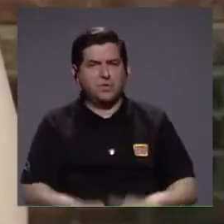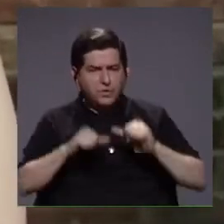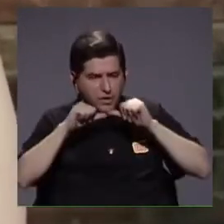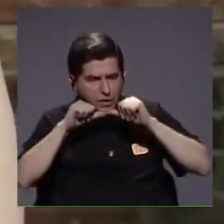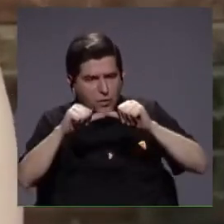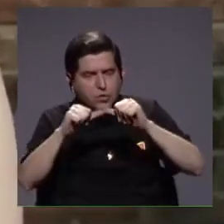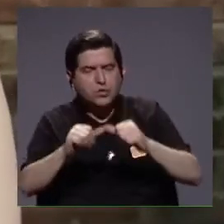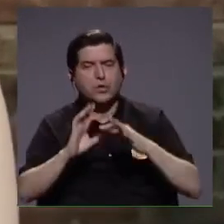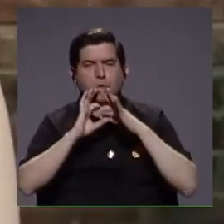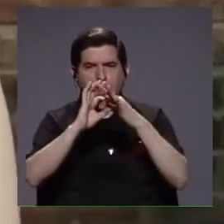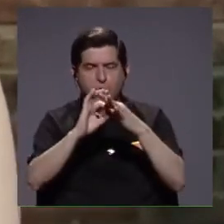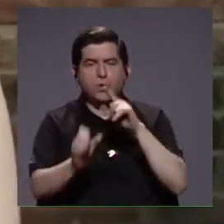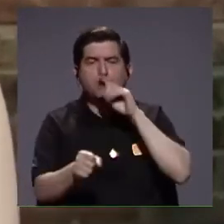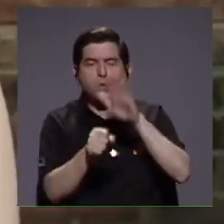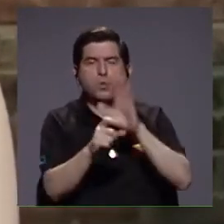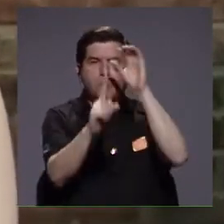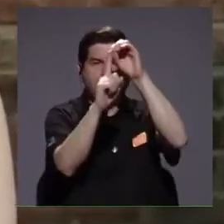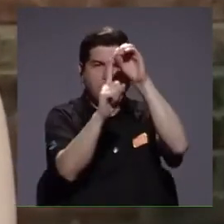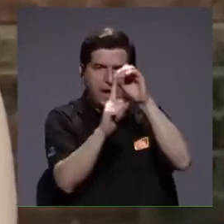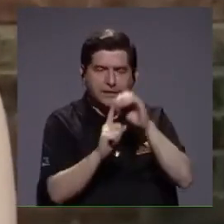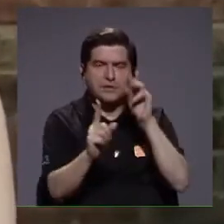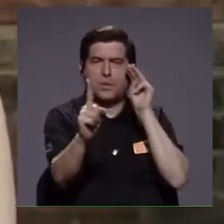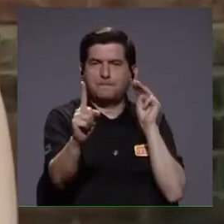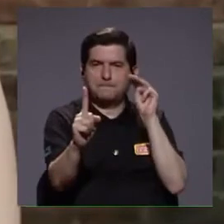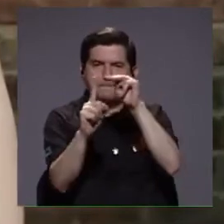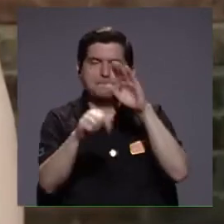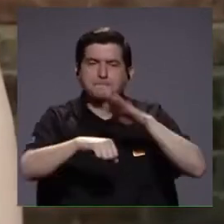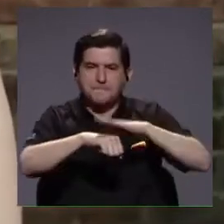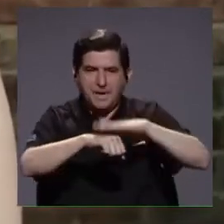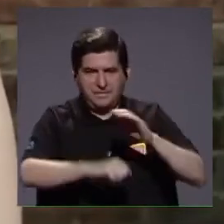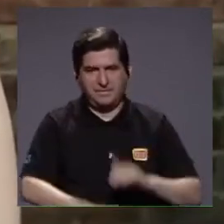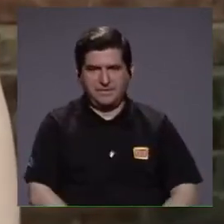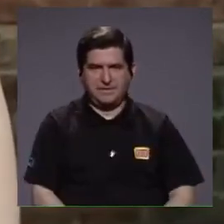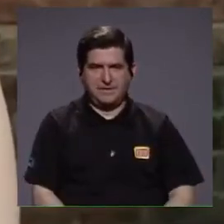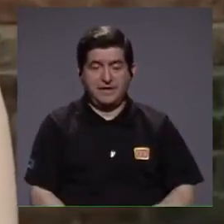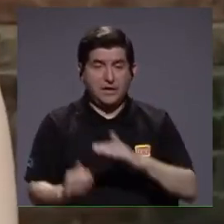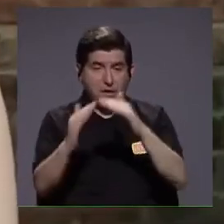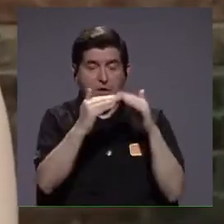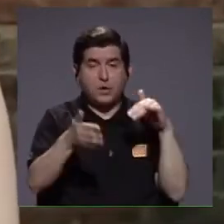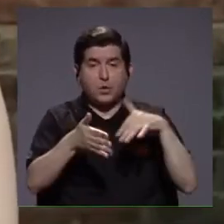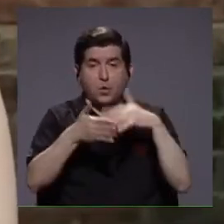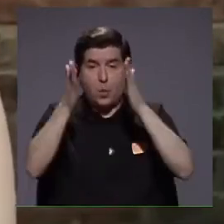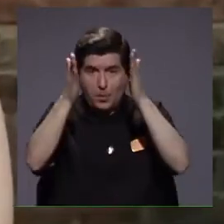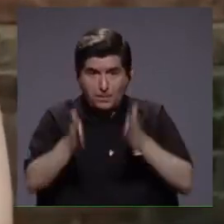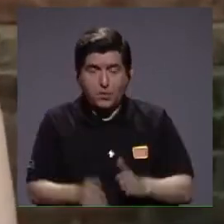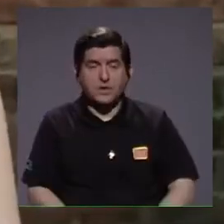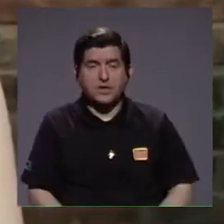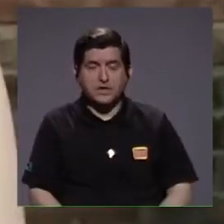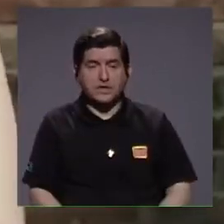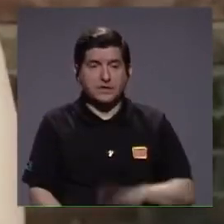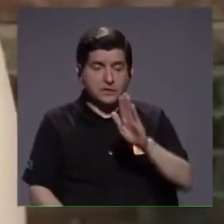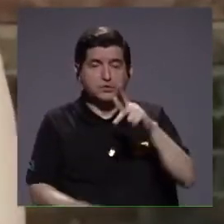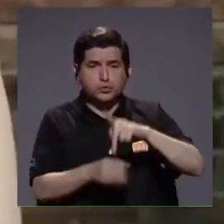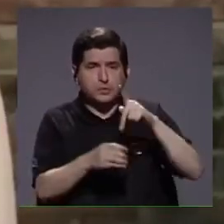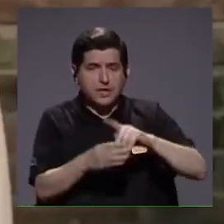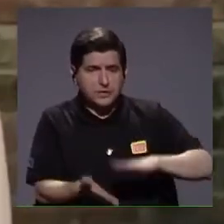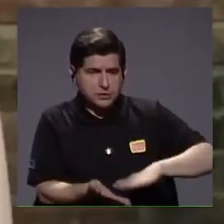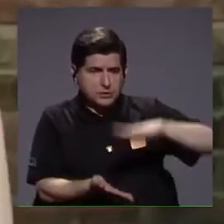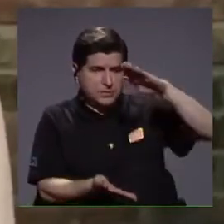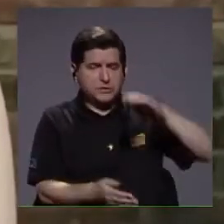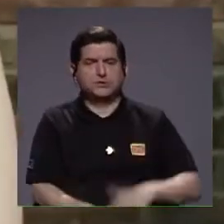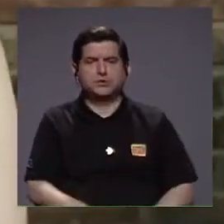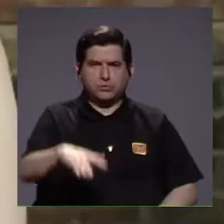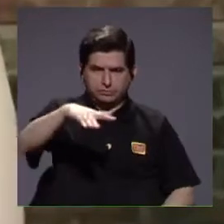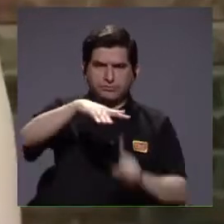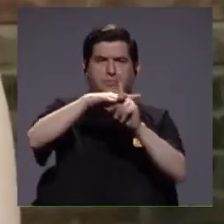poder caminar juntas y juntos, cumpliendo los objetivos y metas que permitan que la comunidad estudiantil aumente su